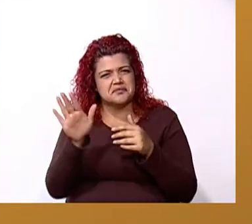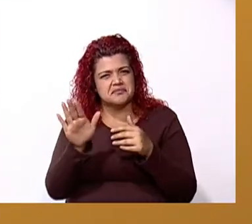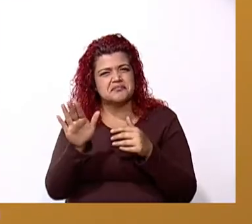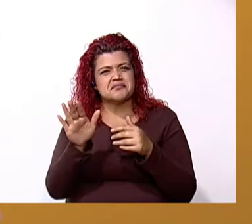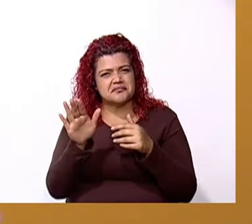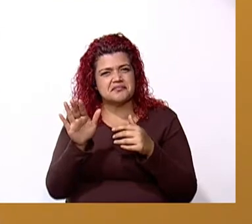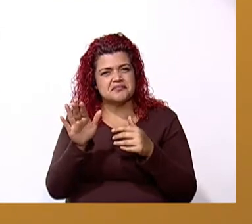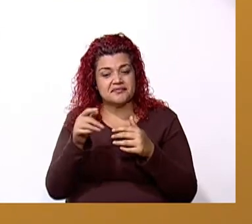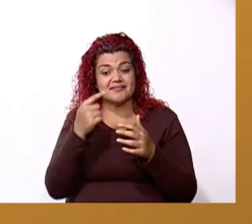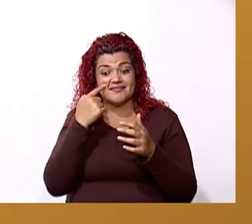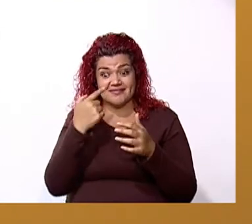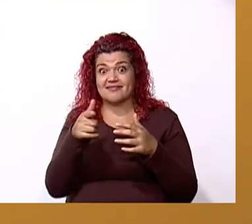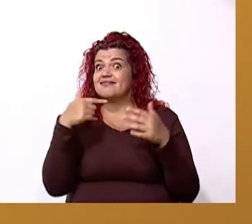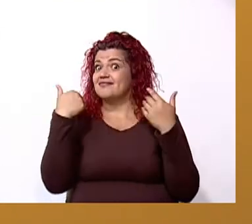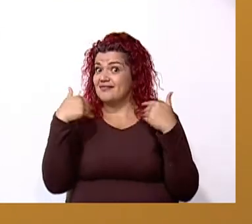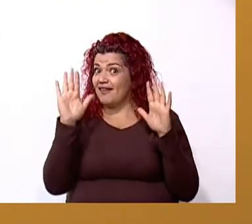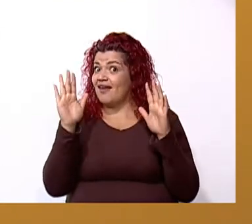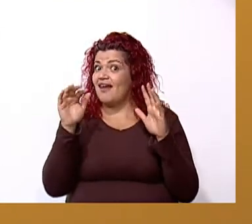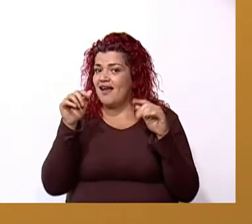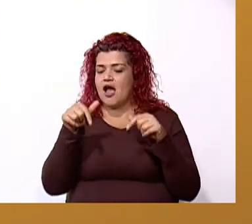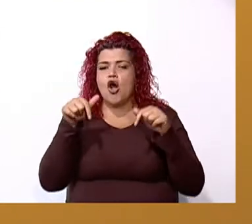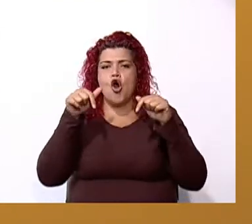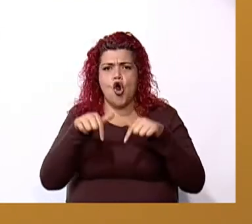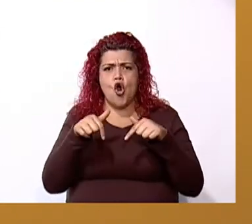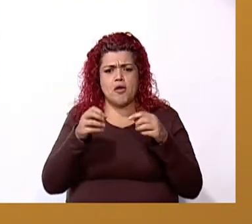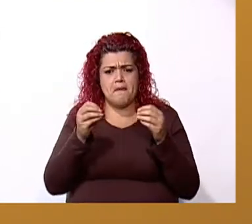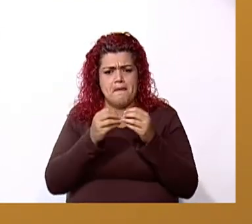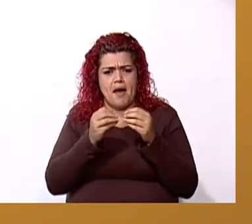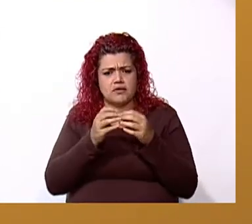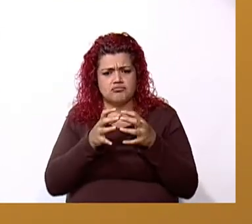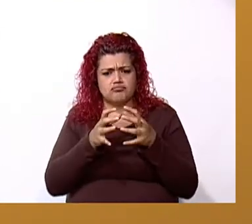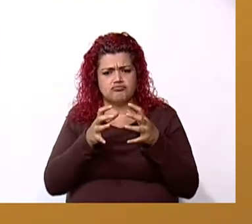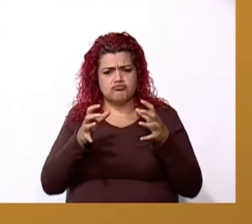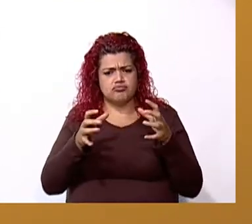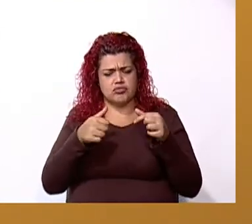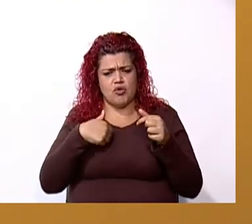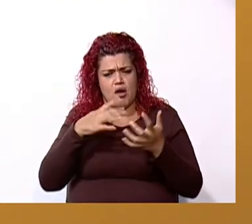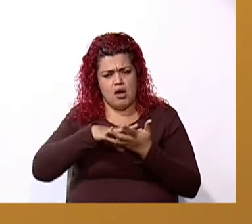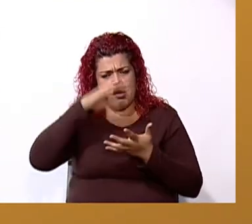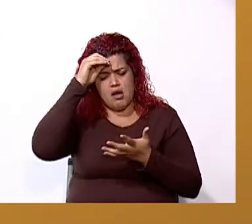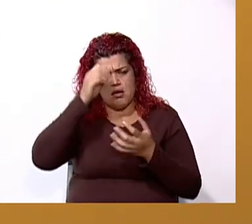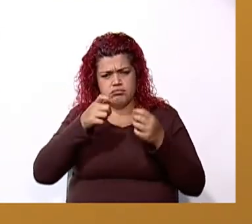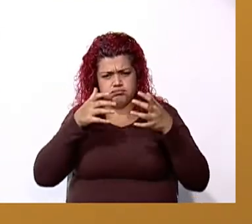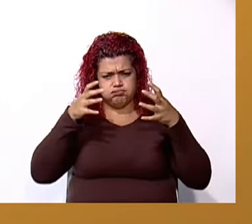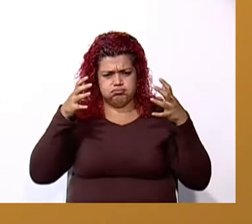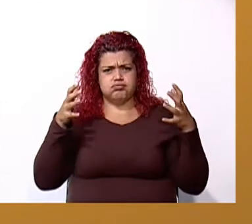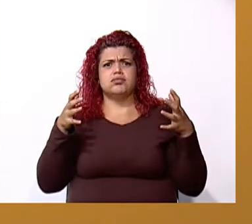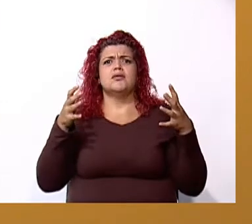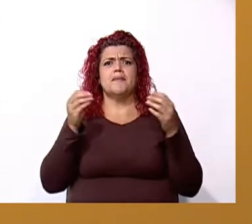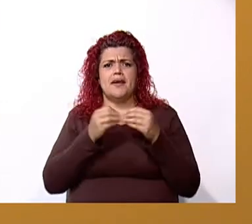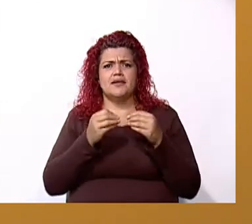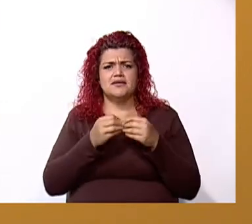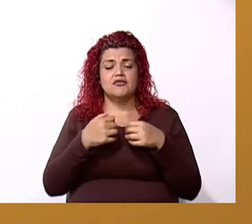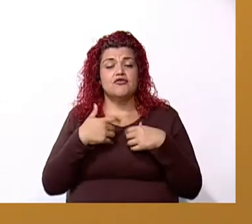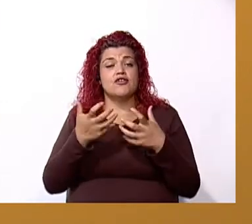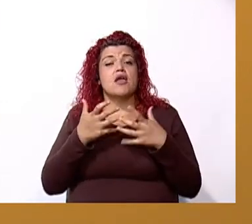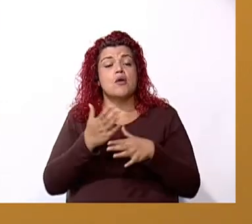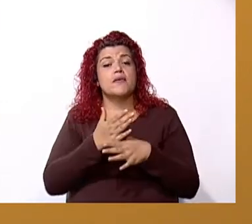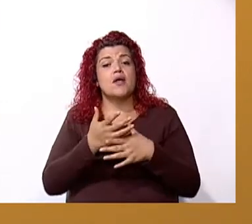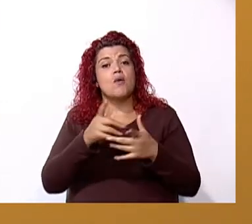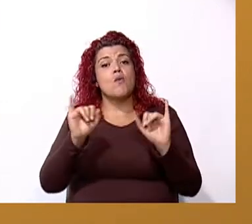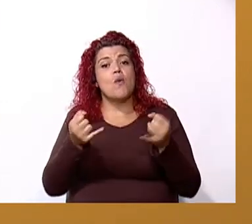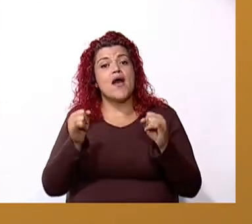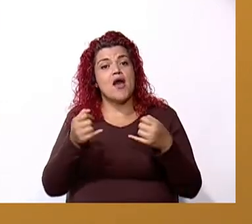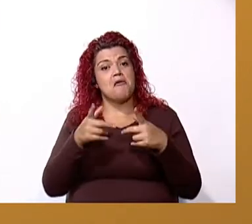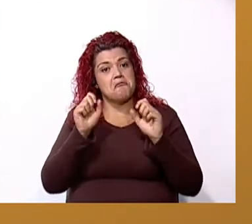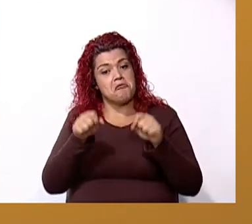Los hemos visto anteriormente, pero hoy vamos a ampliar un poquito más ese conocimiento. Y quiero compartir con ustedes un juego que